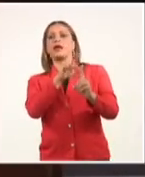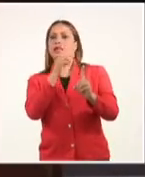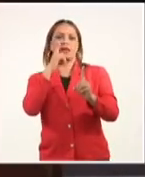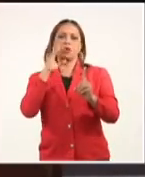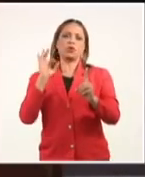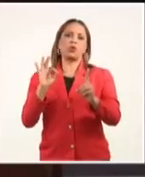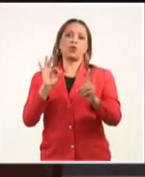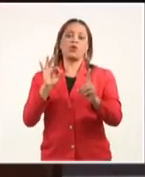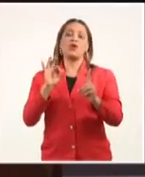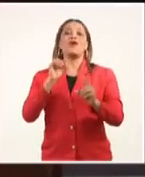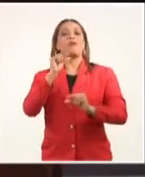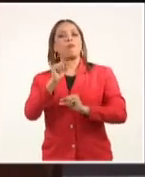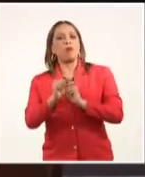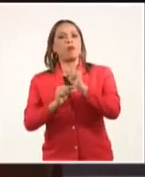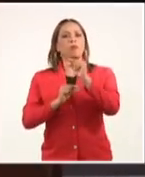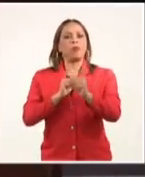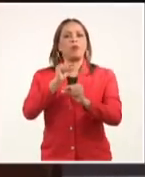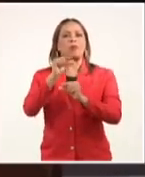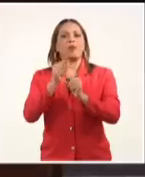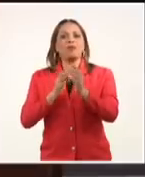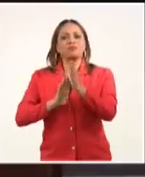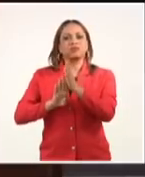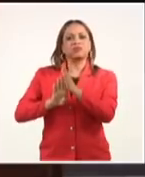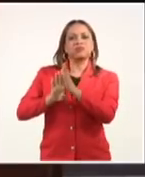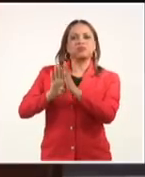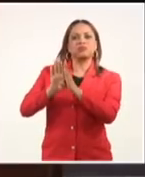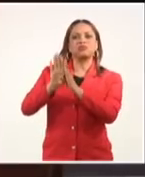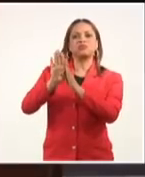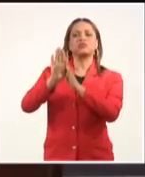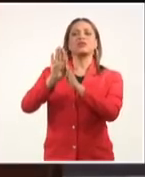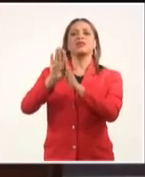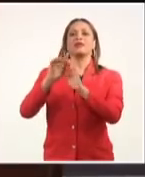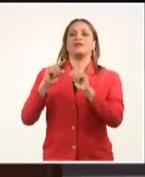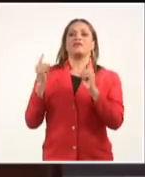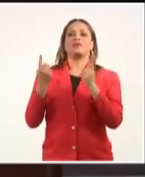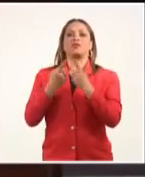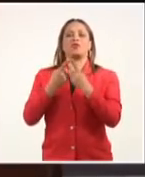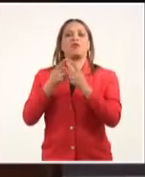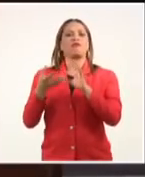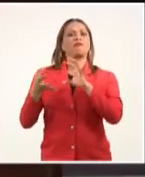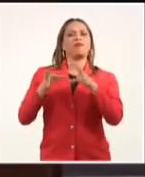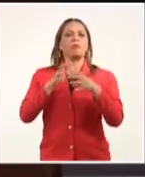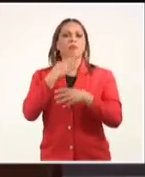hemos construido entre todos de forma paciente,